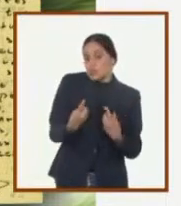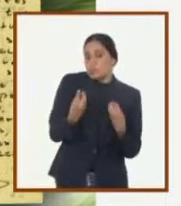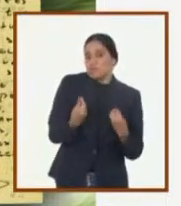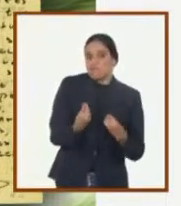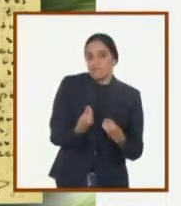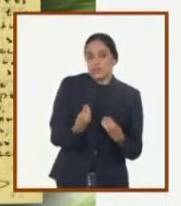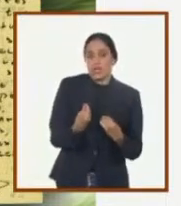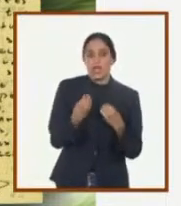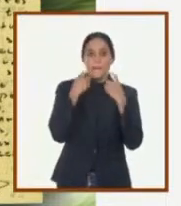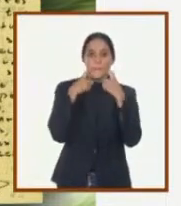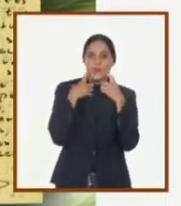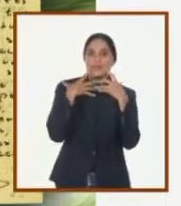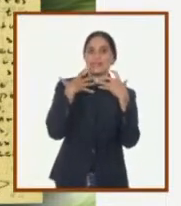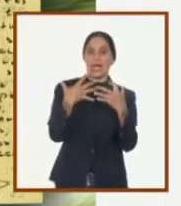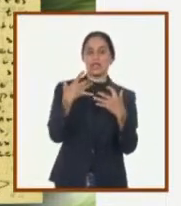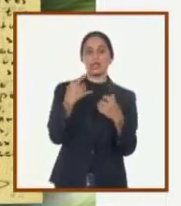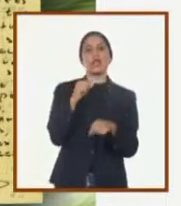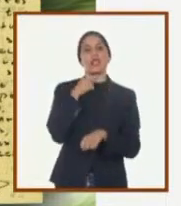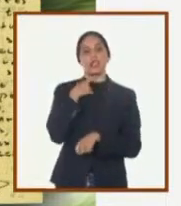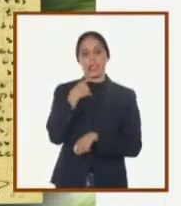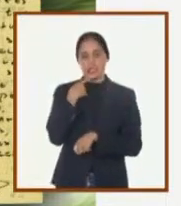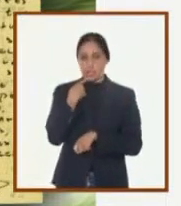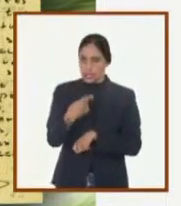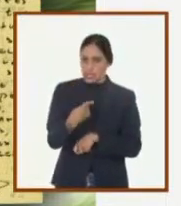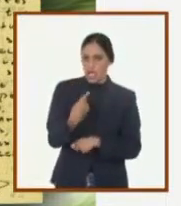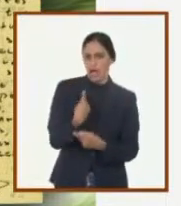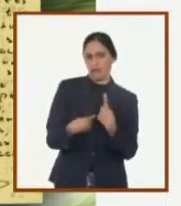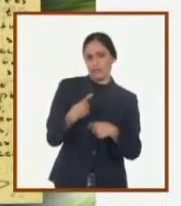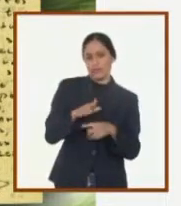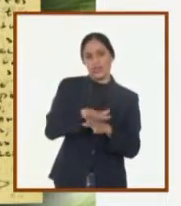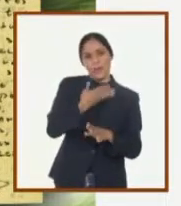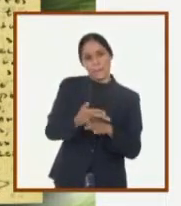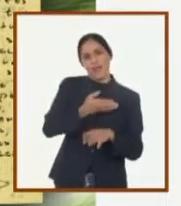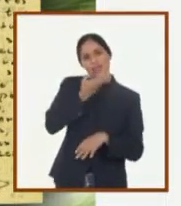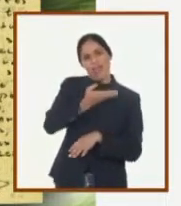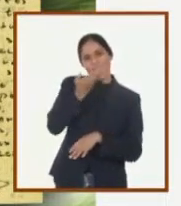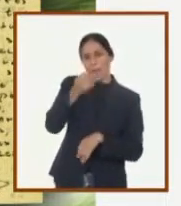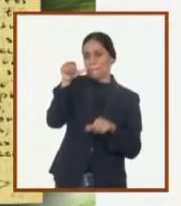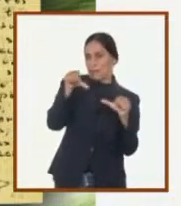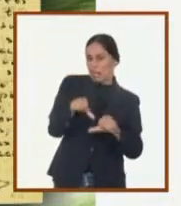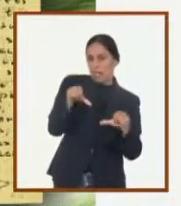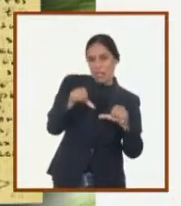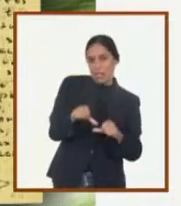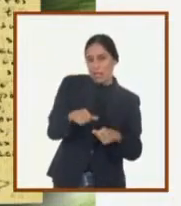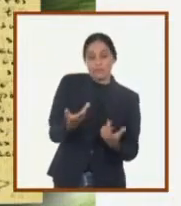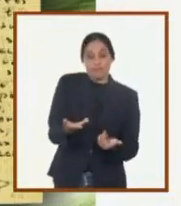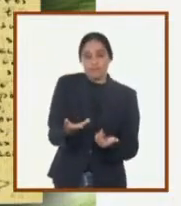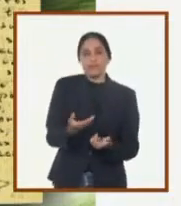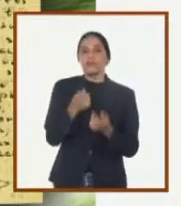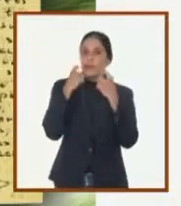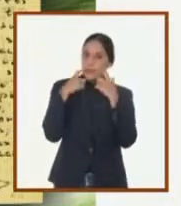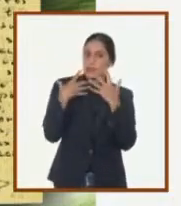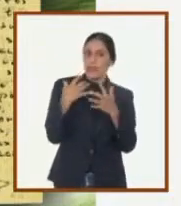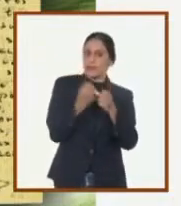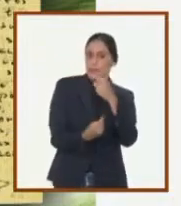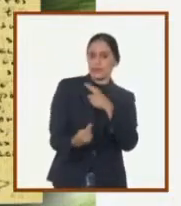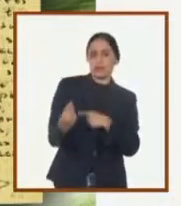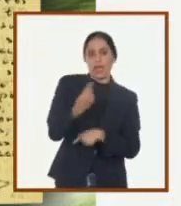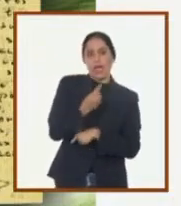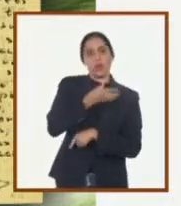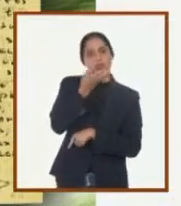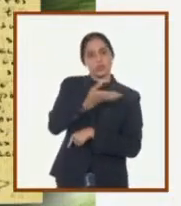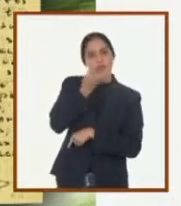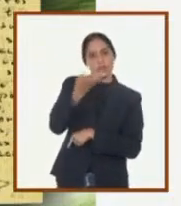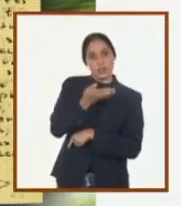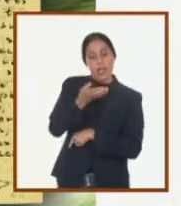elementos fundamentales como Ella decía que no se hicieran después historietas se contara La historia real Aunque siempre el documento tiene